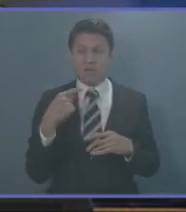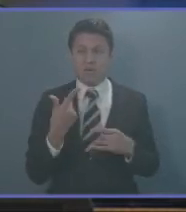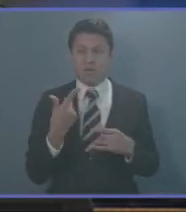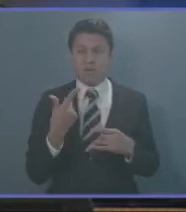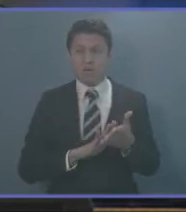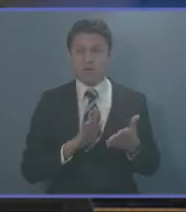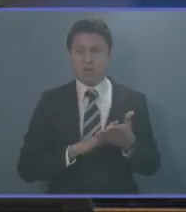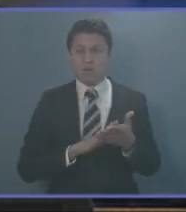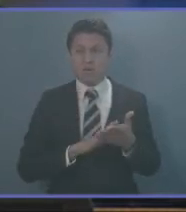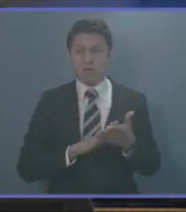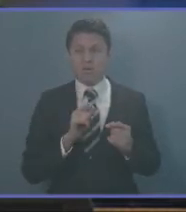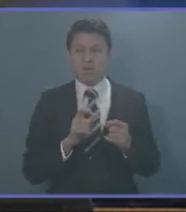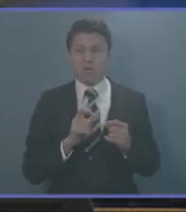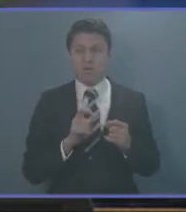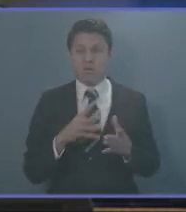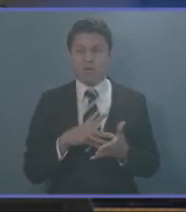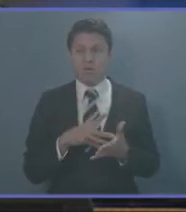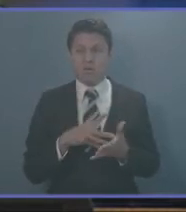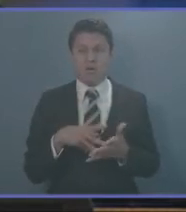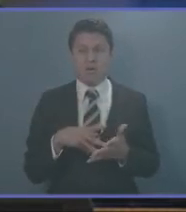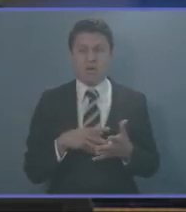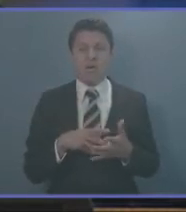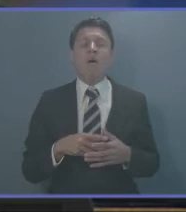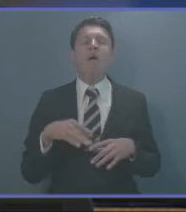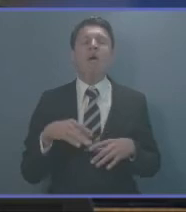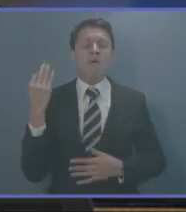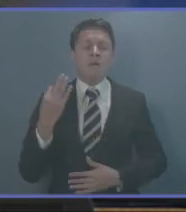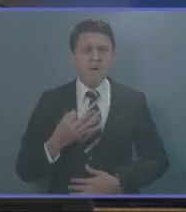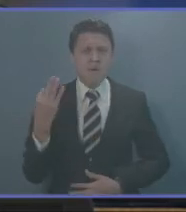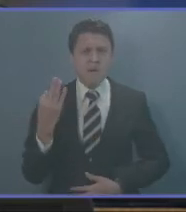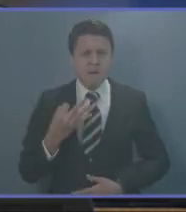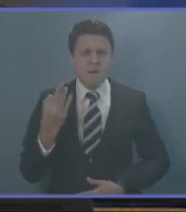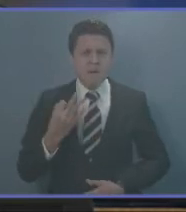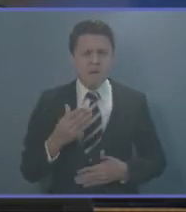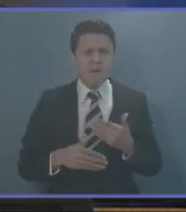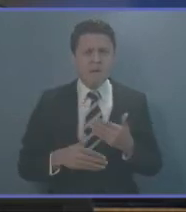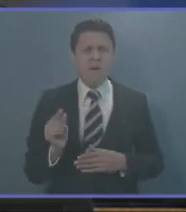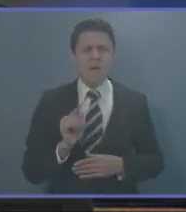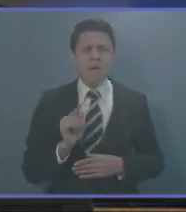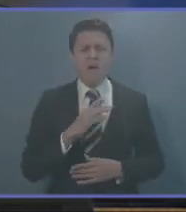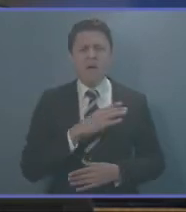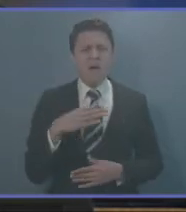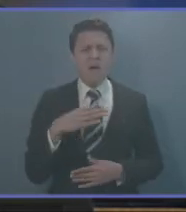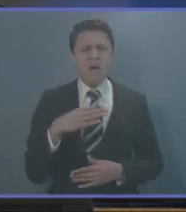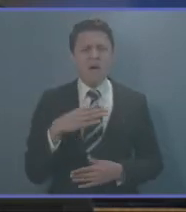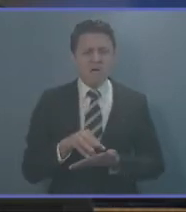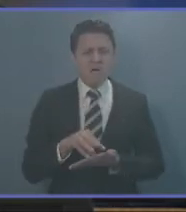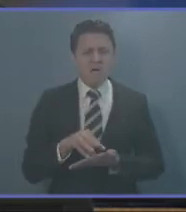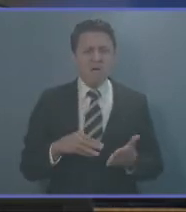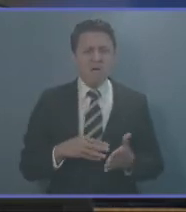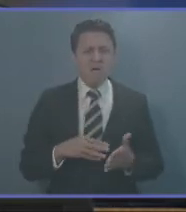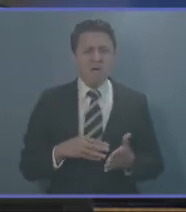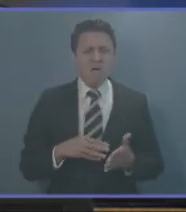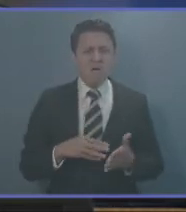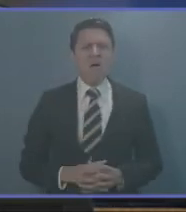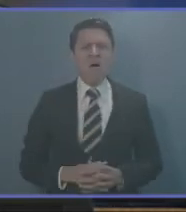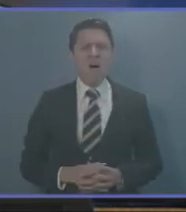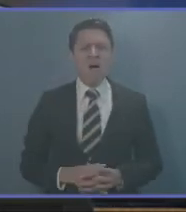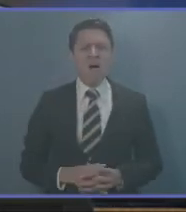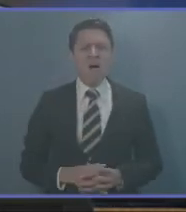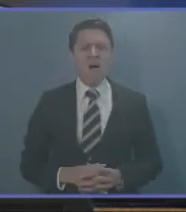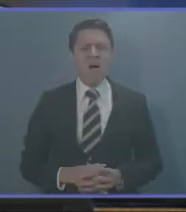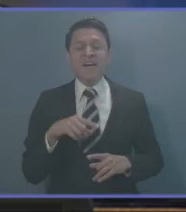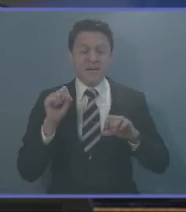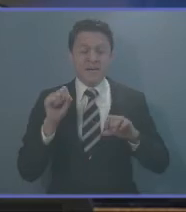pago en especie o por dación en pago, se requerirá la autorización del Consejo Municipal. De los que